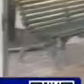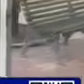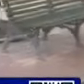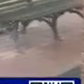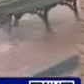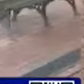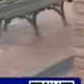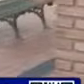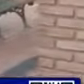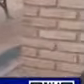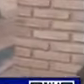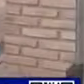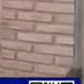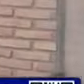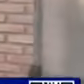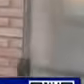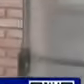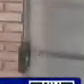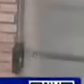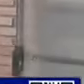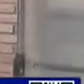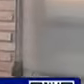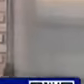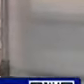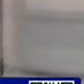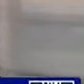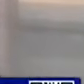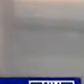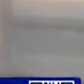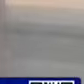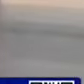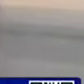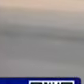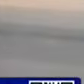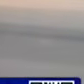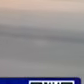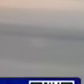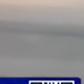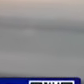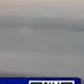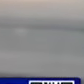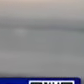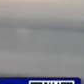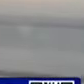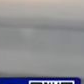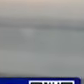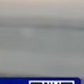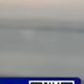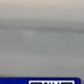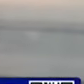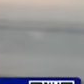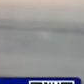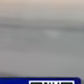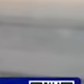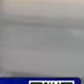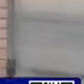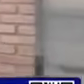su oficina. Lo que vamos a hacer es contactarnos con él vía teléfono.